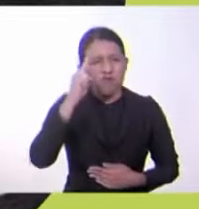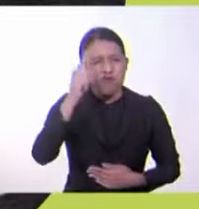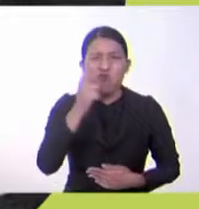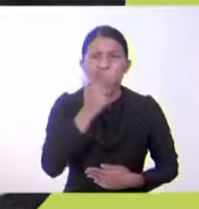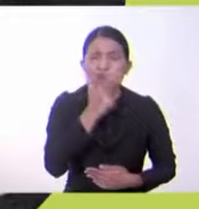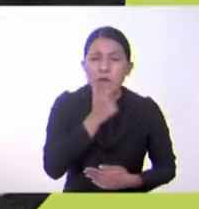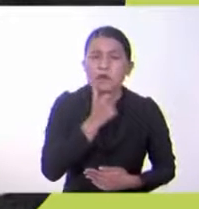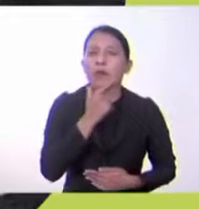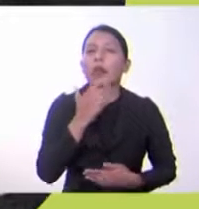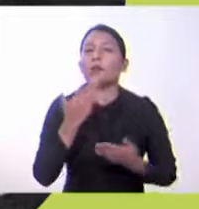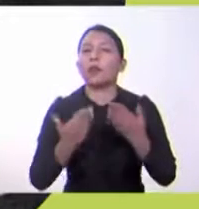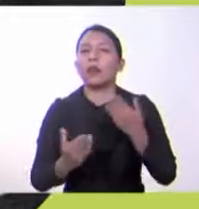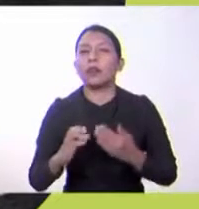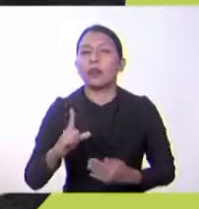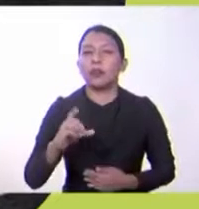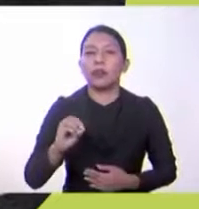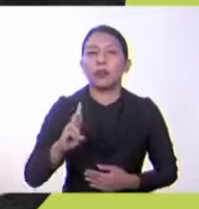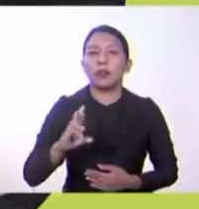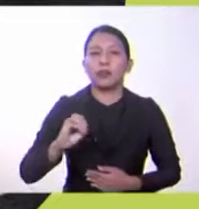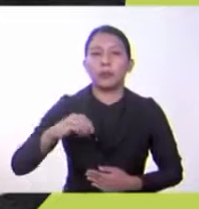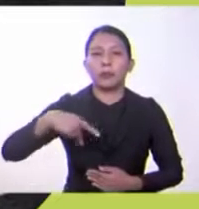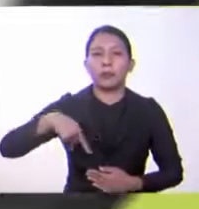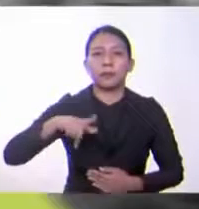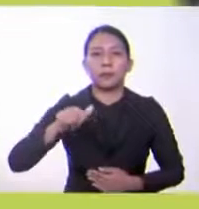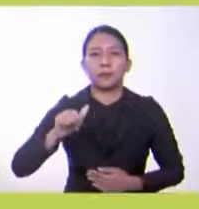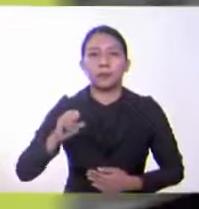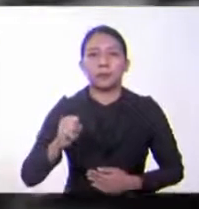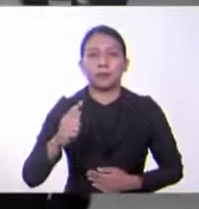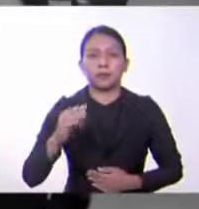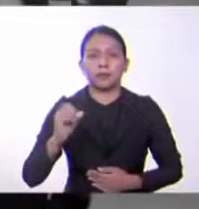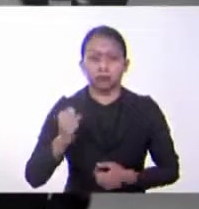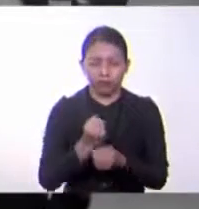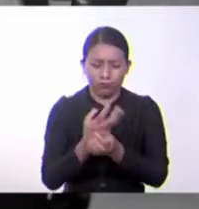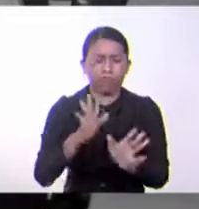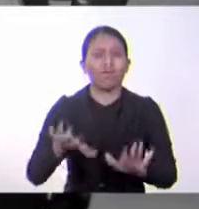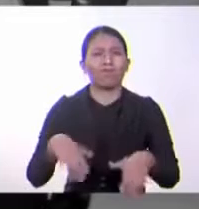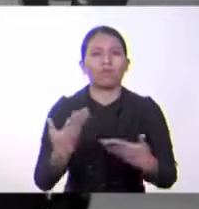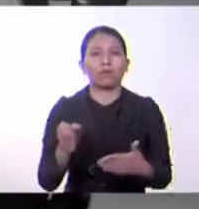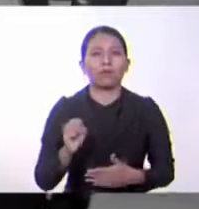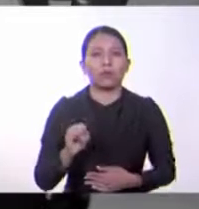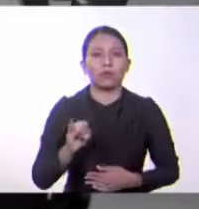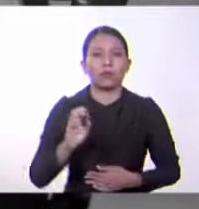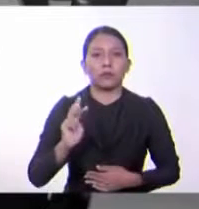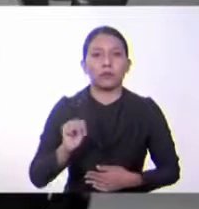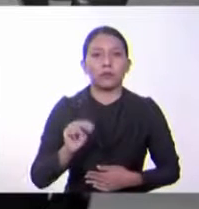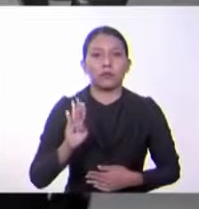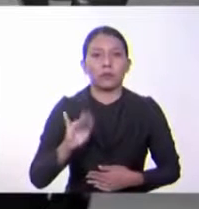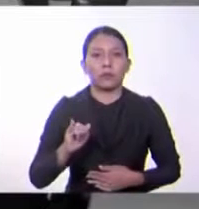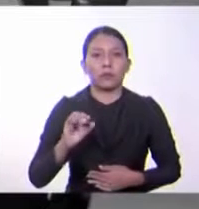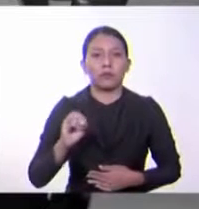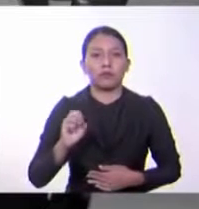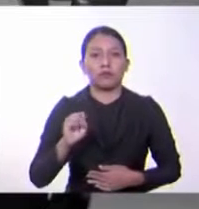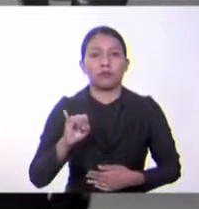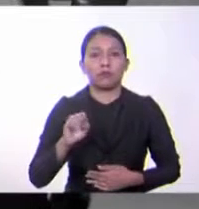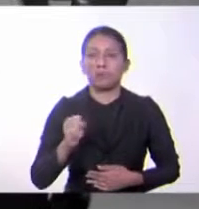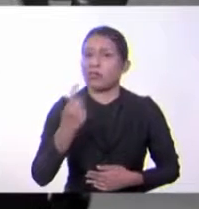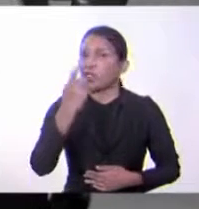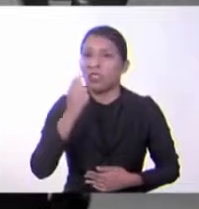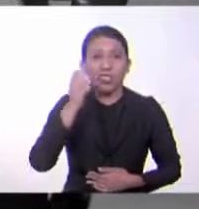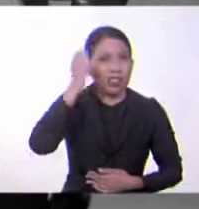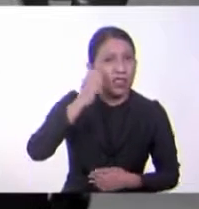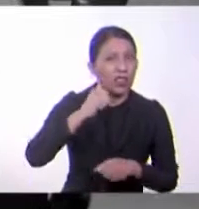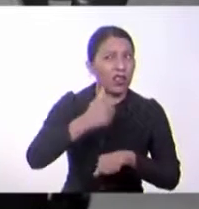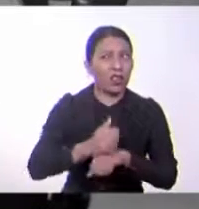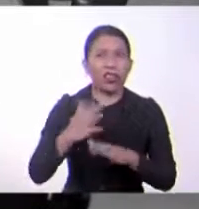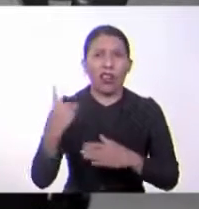los cloroplastos se originarían por una simbiosis. Ni siquiera se había consolidado la teoría sintética moderna de la